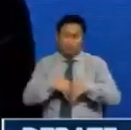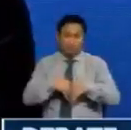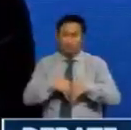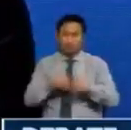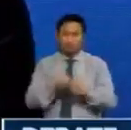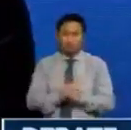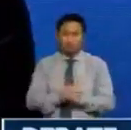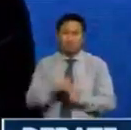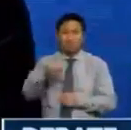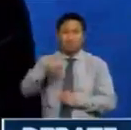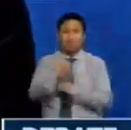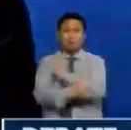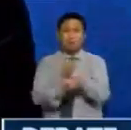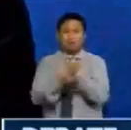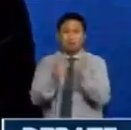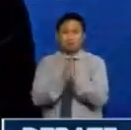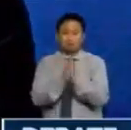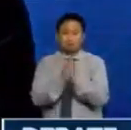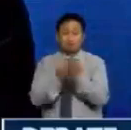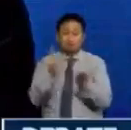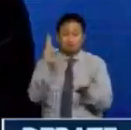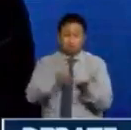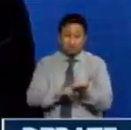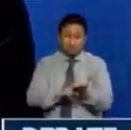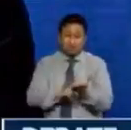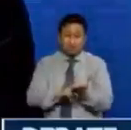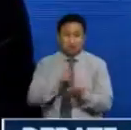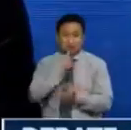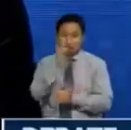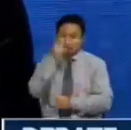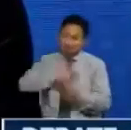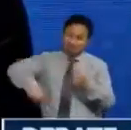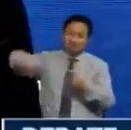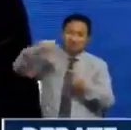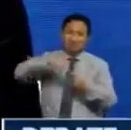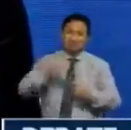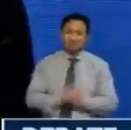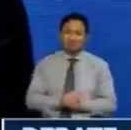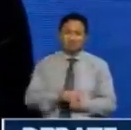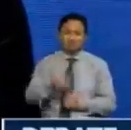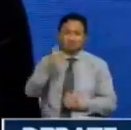Este país que no me pide visa y al que siempre quiero regresar. Piensa nuevo.